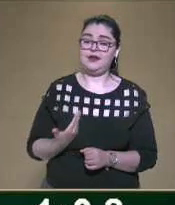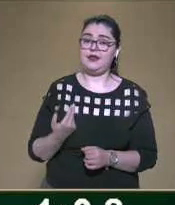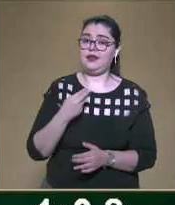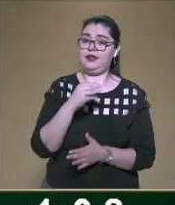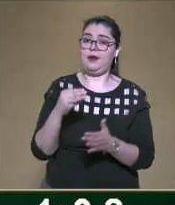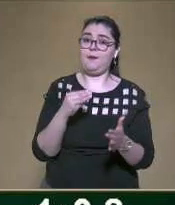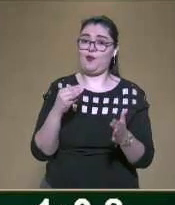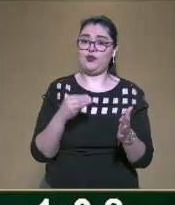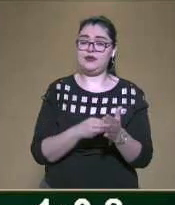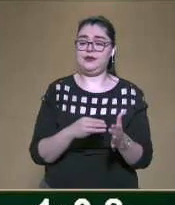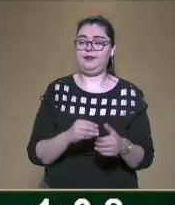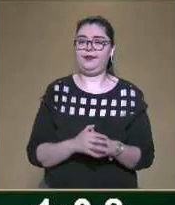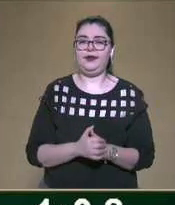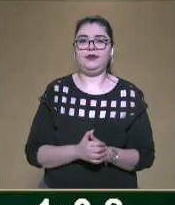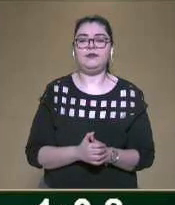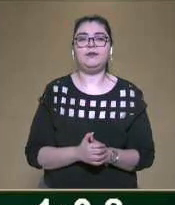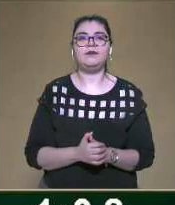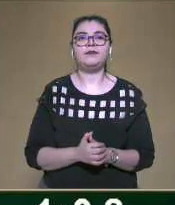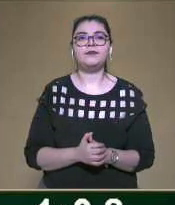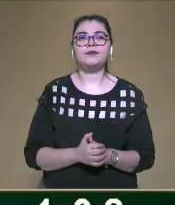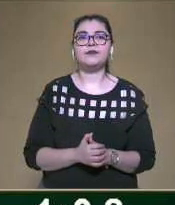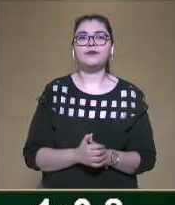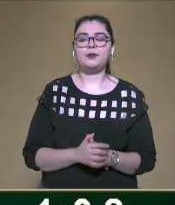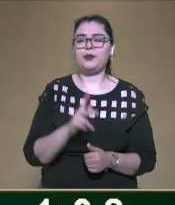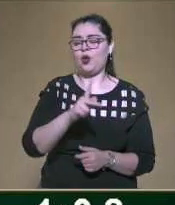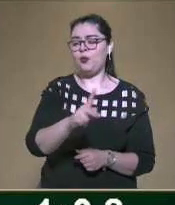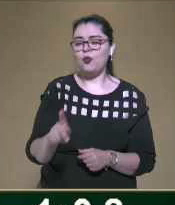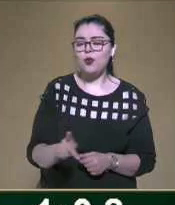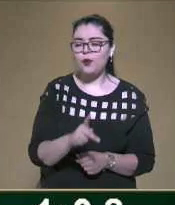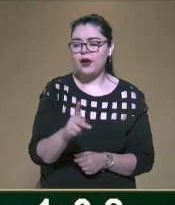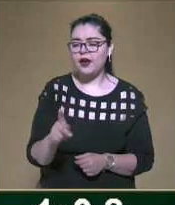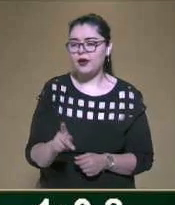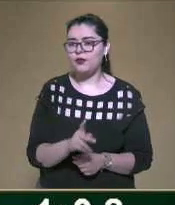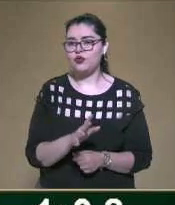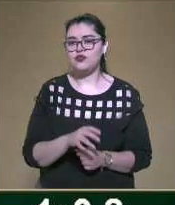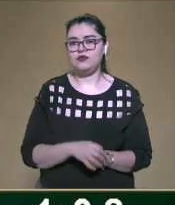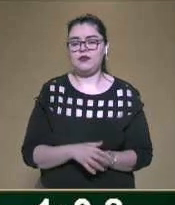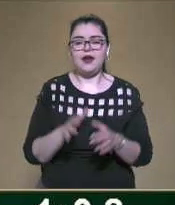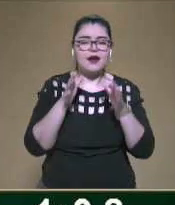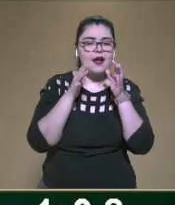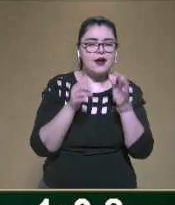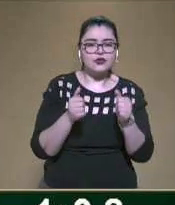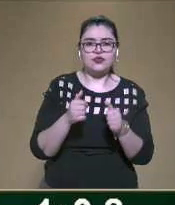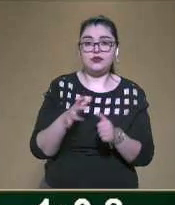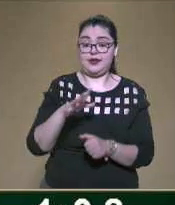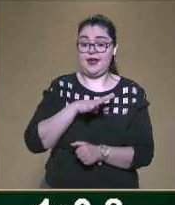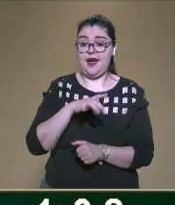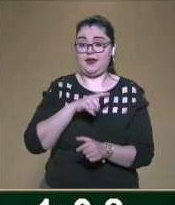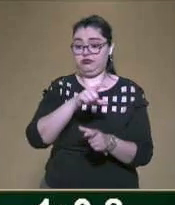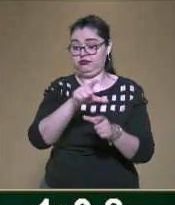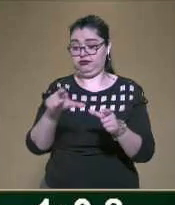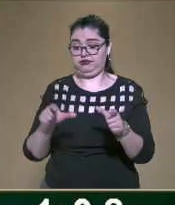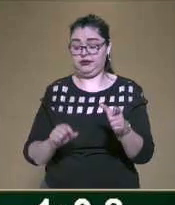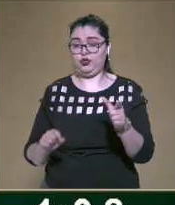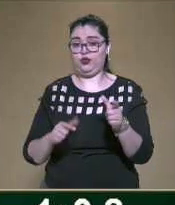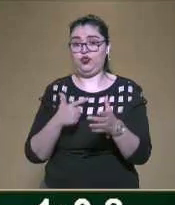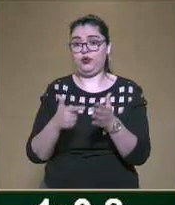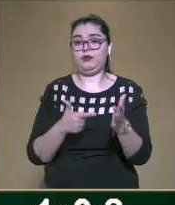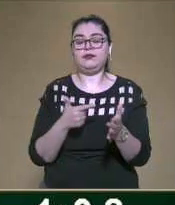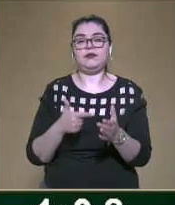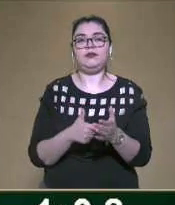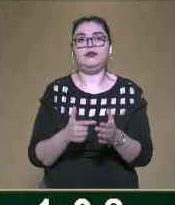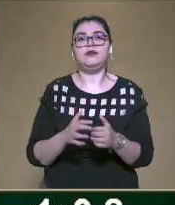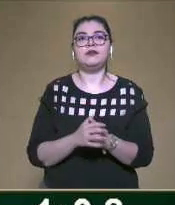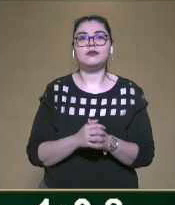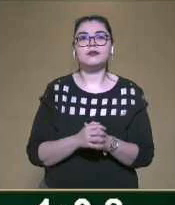municipios, las congregaciones, los pueblos, los ejidos y los ranchos que se encuentran dentro de su territorio. Uno de esos pueblos o